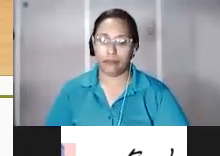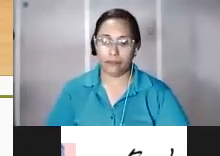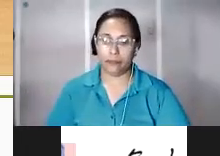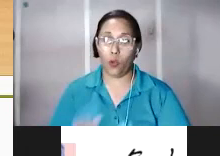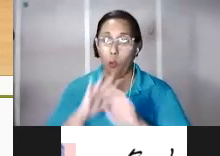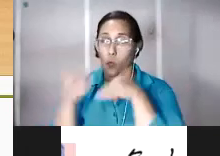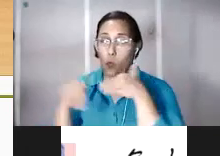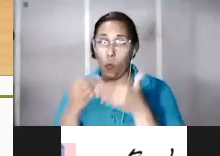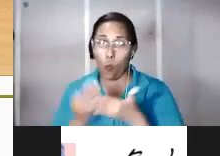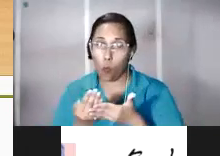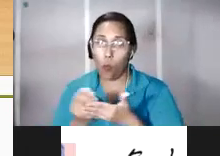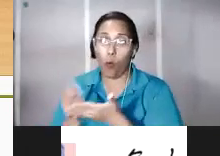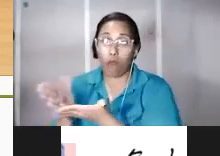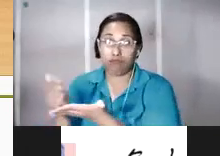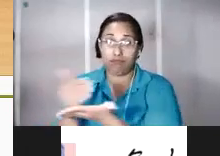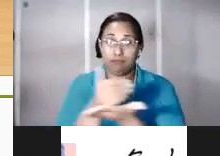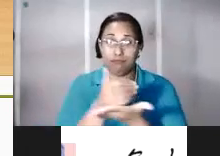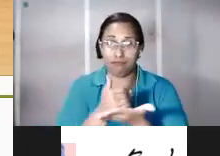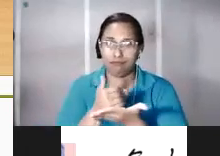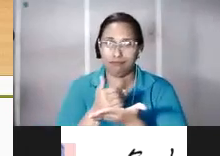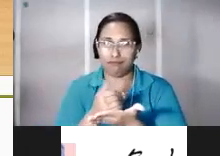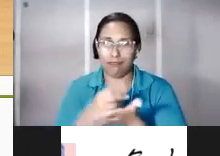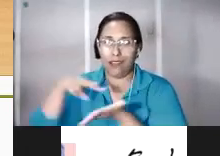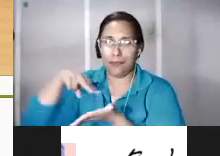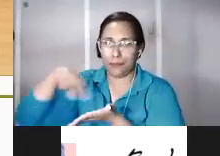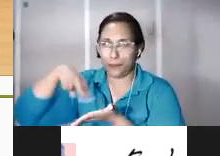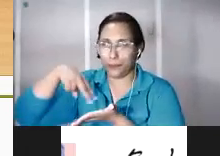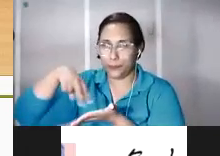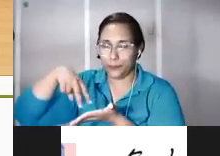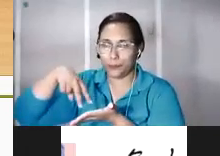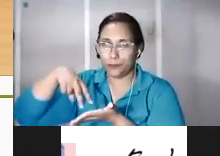Todo lo devengado en esos bailes,